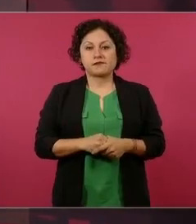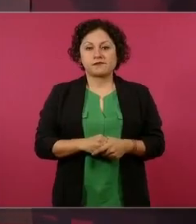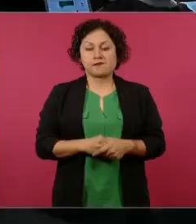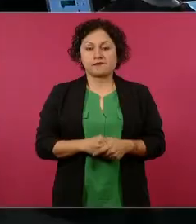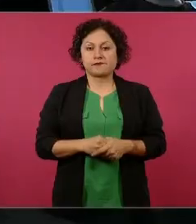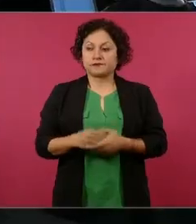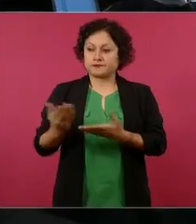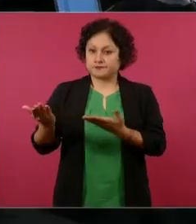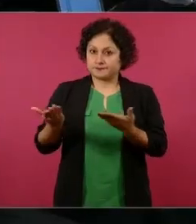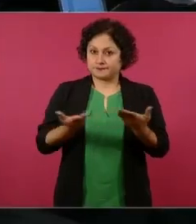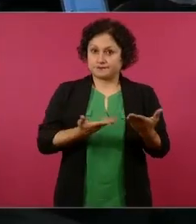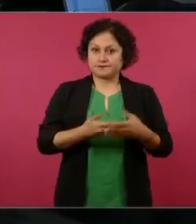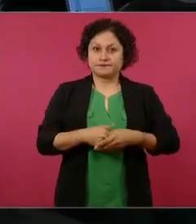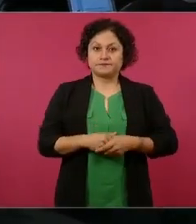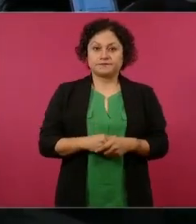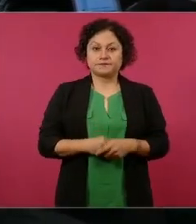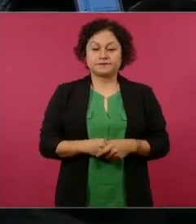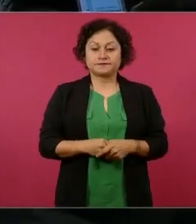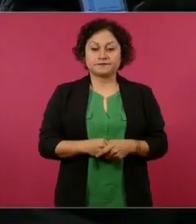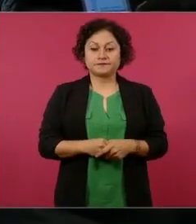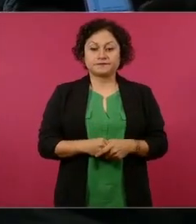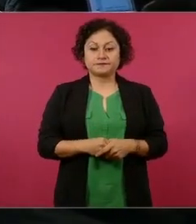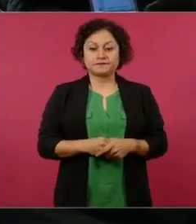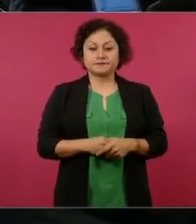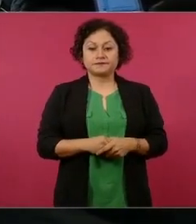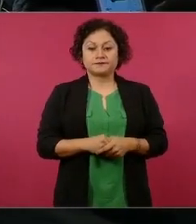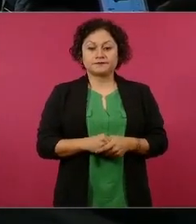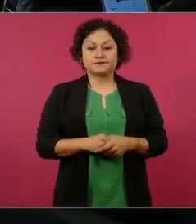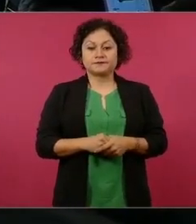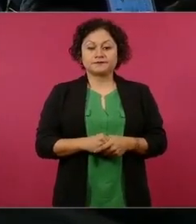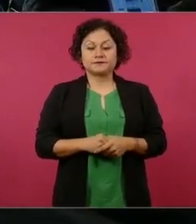Adelante, Lesia. Gracias.